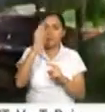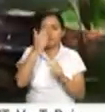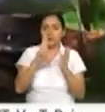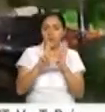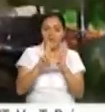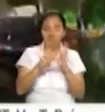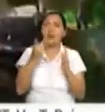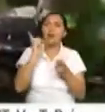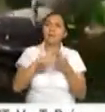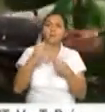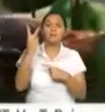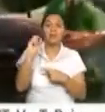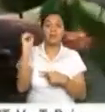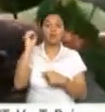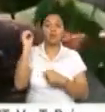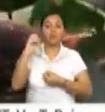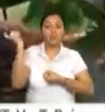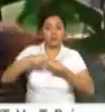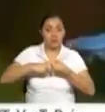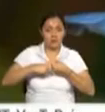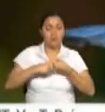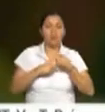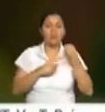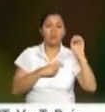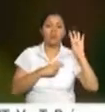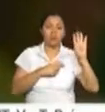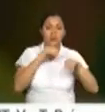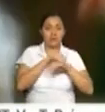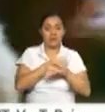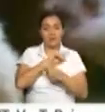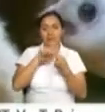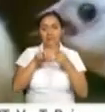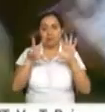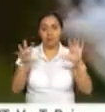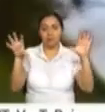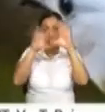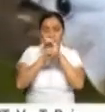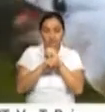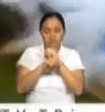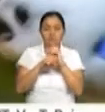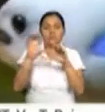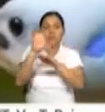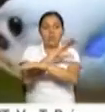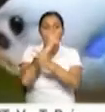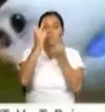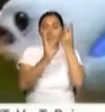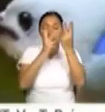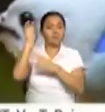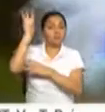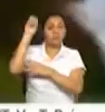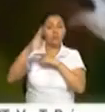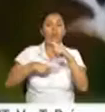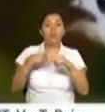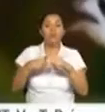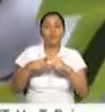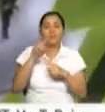hasta el 20 de octubre, desde las 16 horas hasta las 20 horas. Las salidas de campo y charlas magistrales se efectuarán el